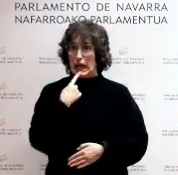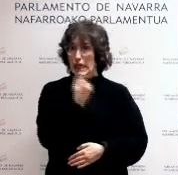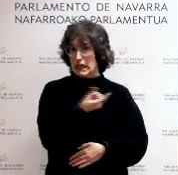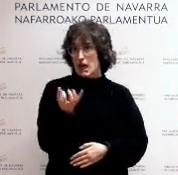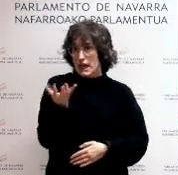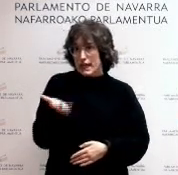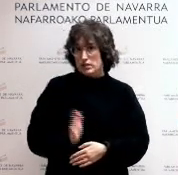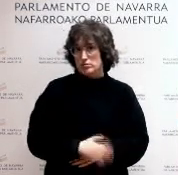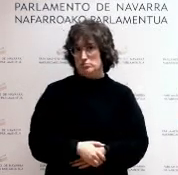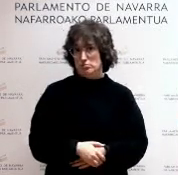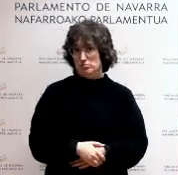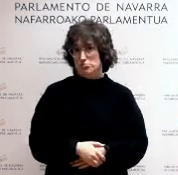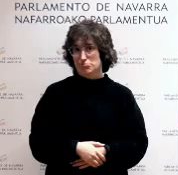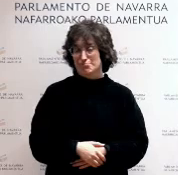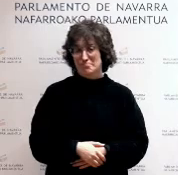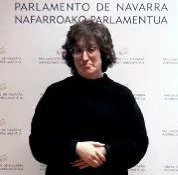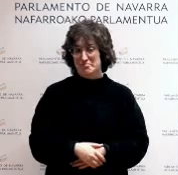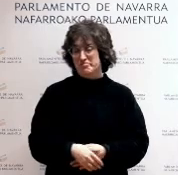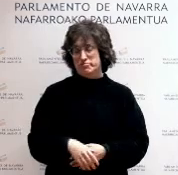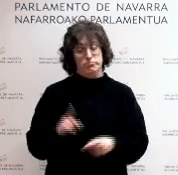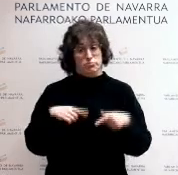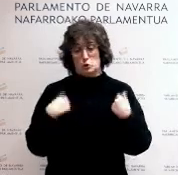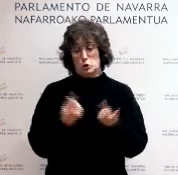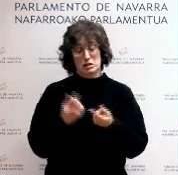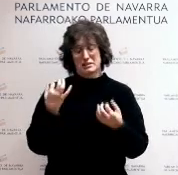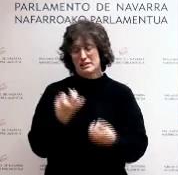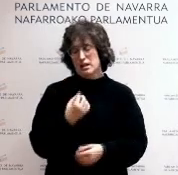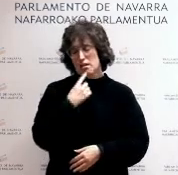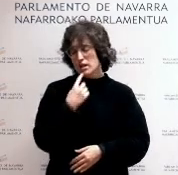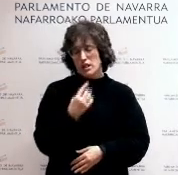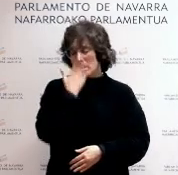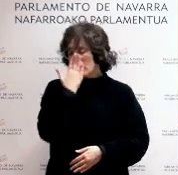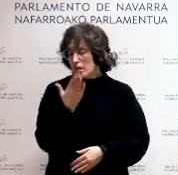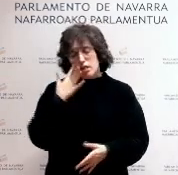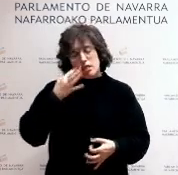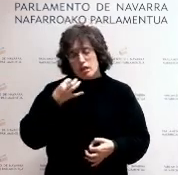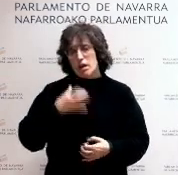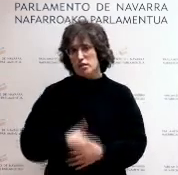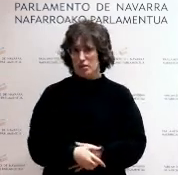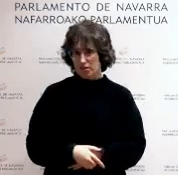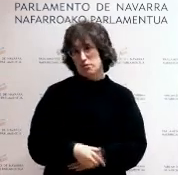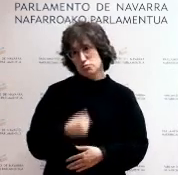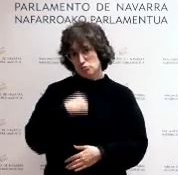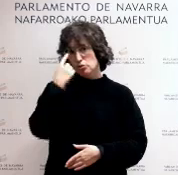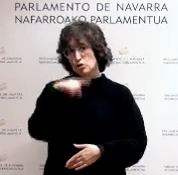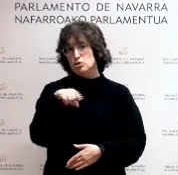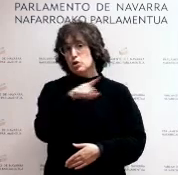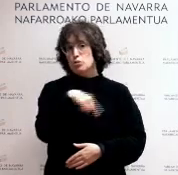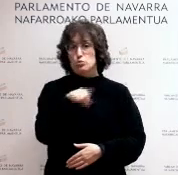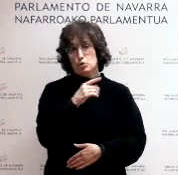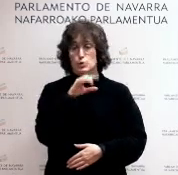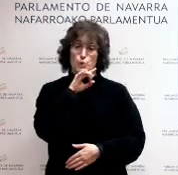que digamos? Pues vamos a decir, tenemos que decir la realidad. Ya sé que ustedes estarían mucho más contentos, como les digo